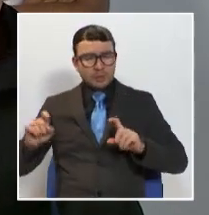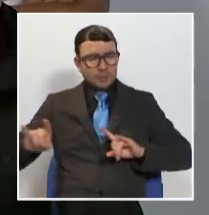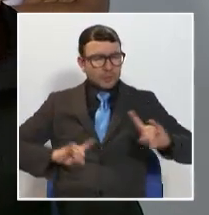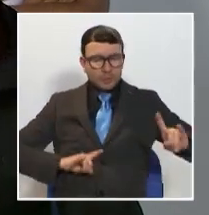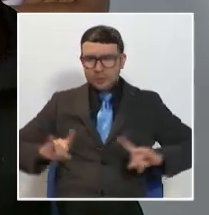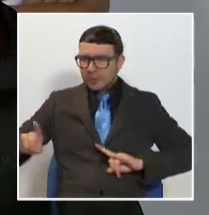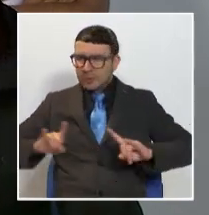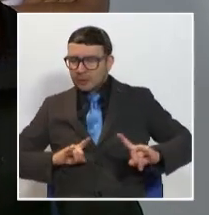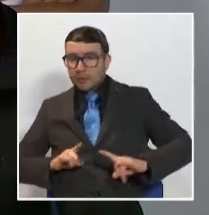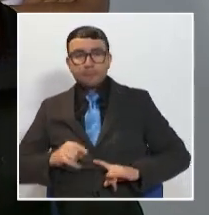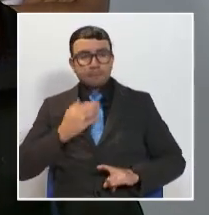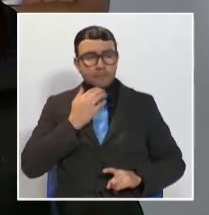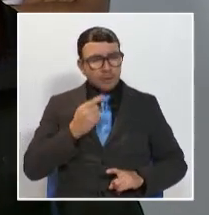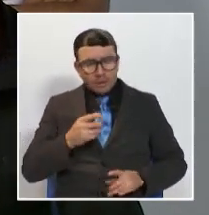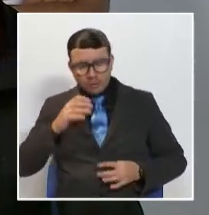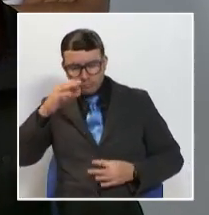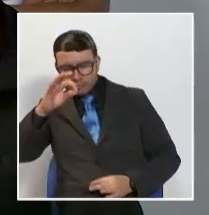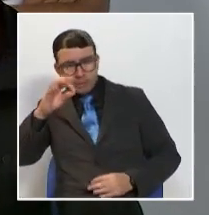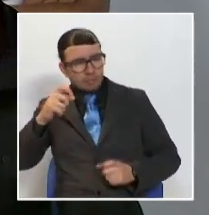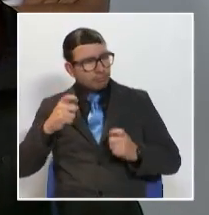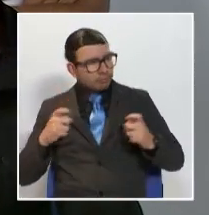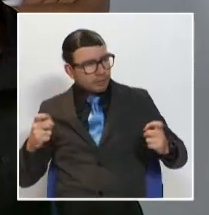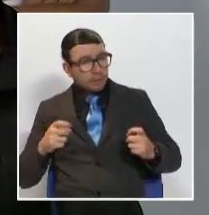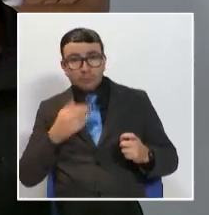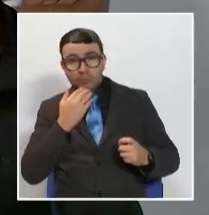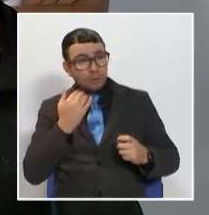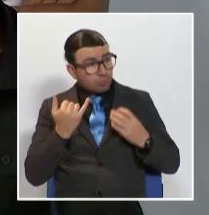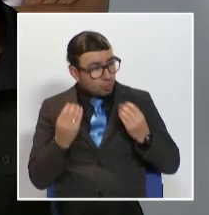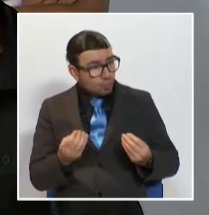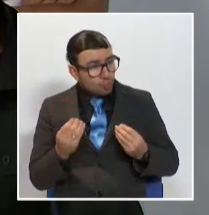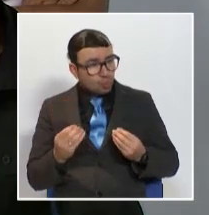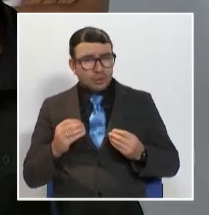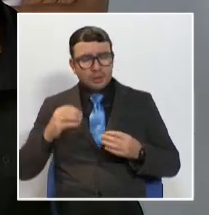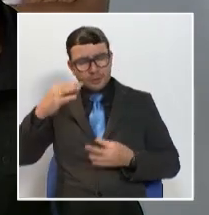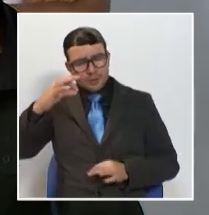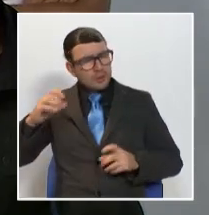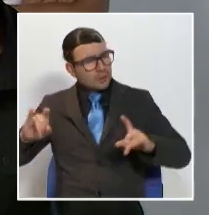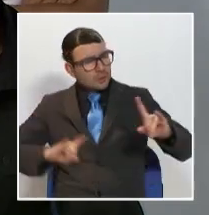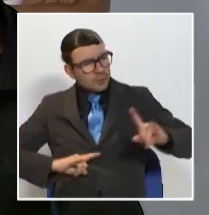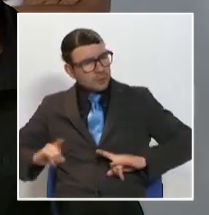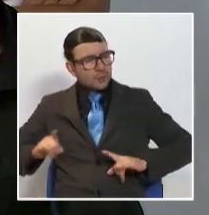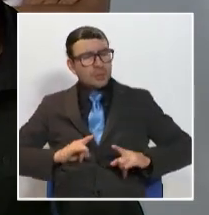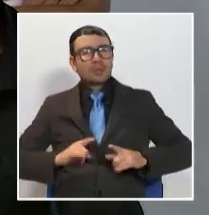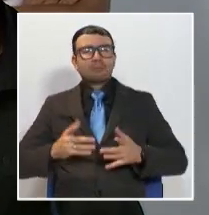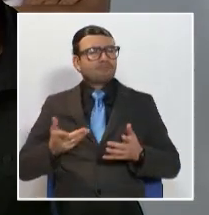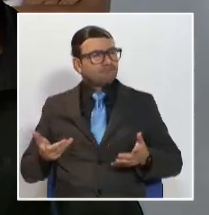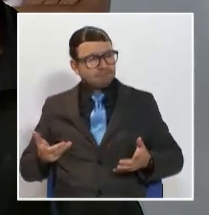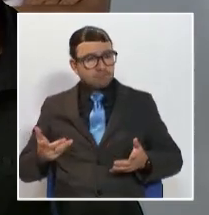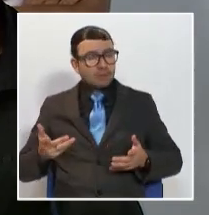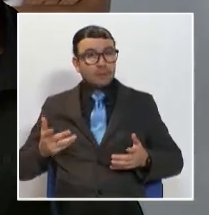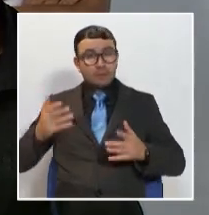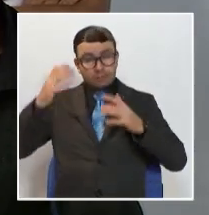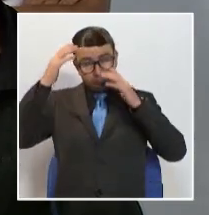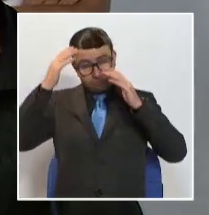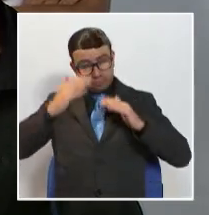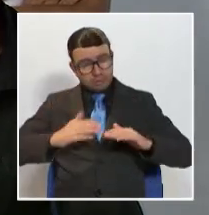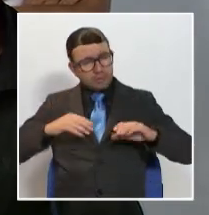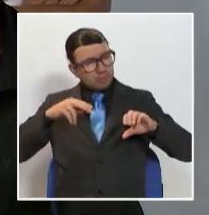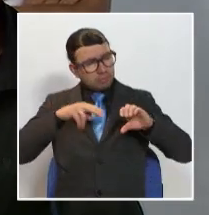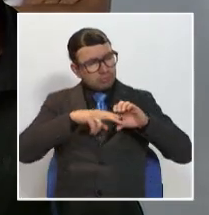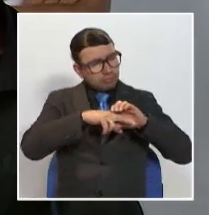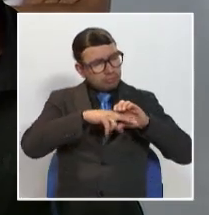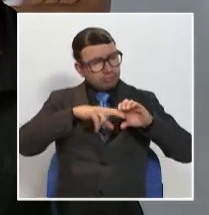con fines diagnósticos, me imagino que le hicieron muchos exámenes de radiología, resonancias magnéticas, tomografías, también se